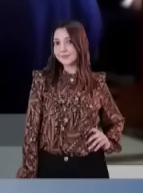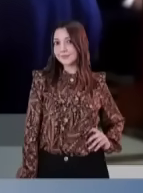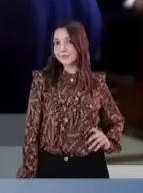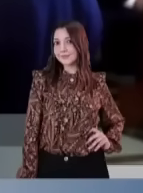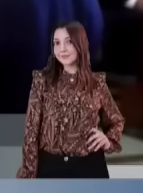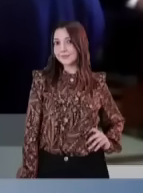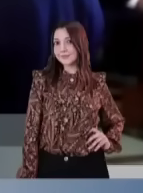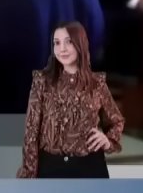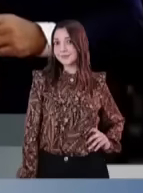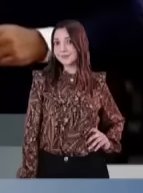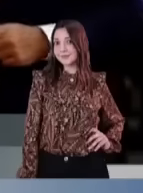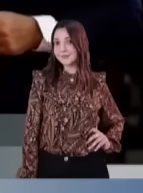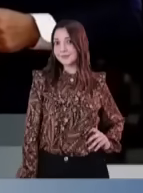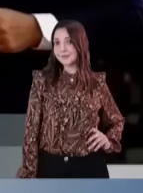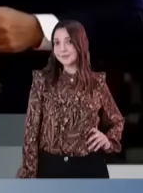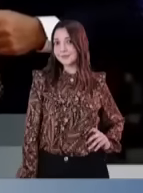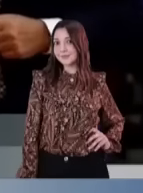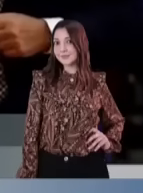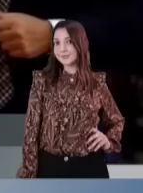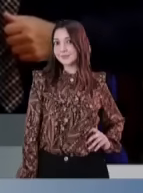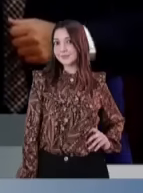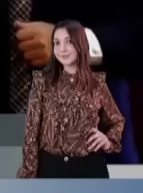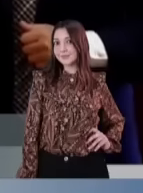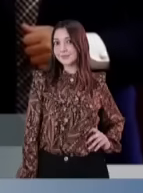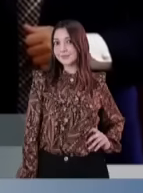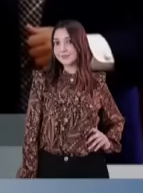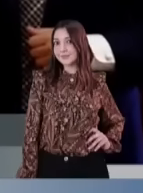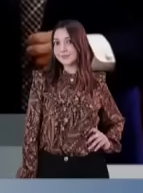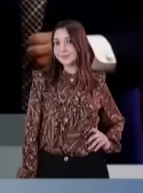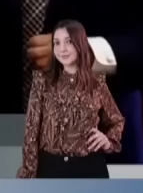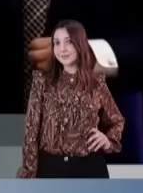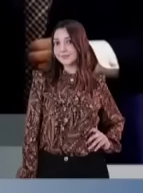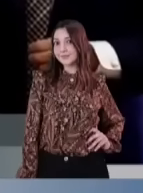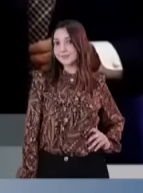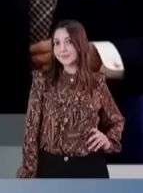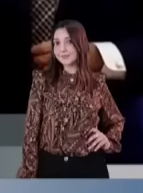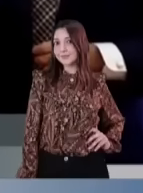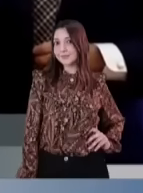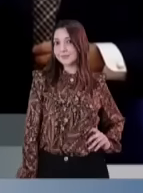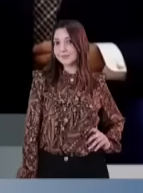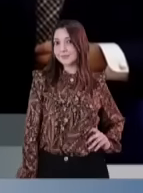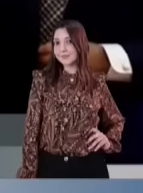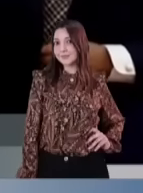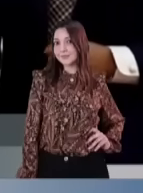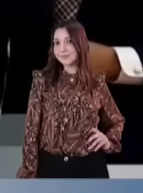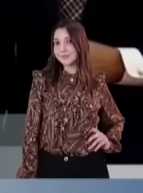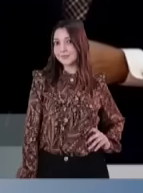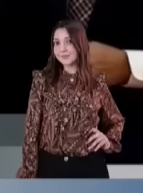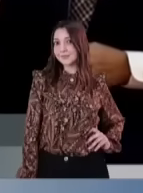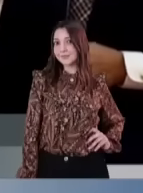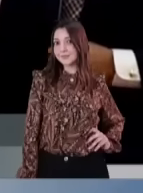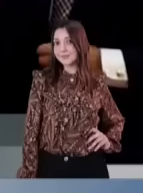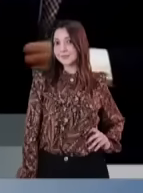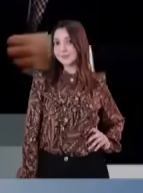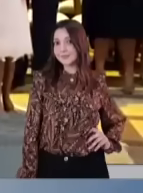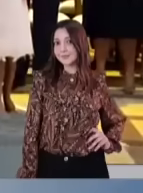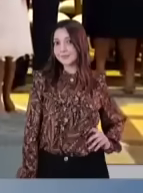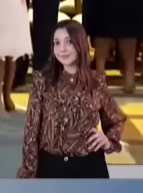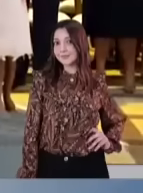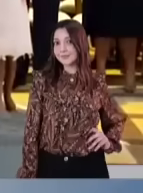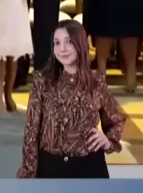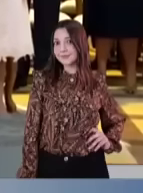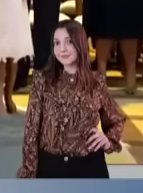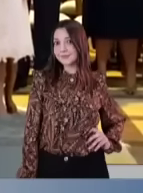retornó a Santiago y miércoles no estaba en la agenda, justamente porque hay que organizar este cambio de gabinete. Pero habrá que ver quién es